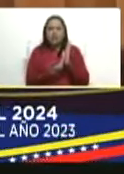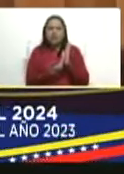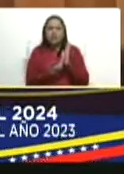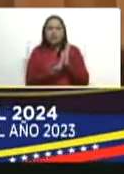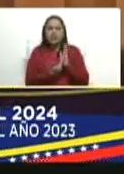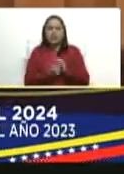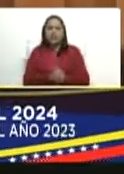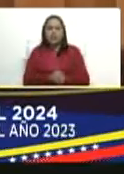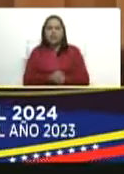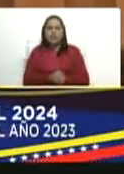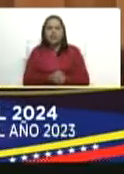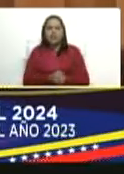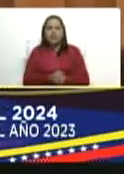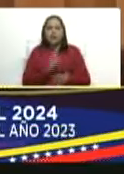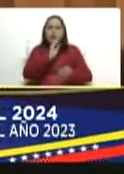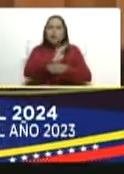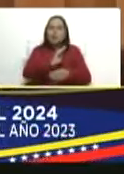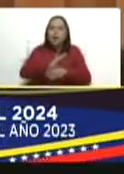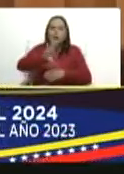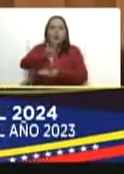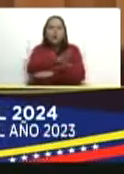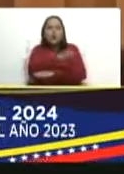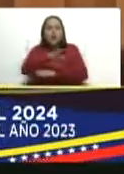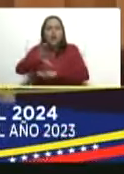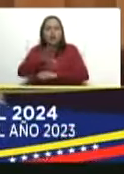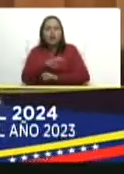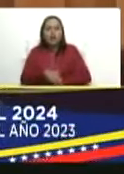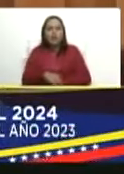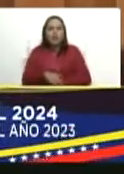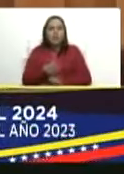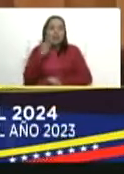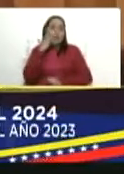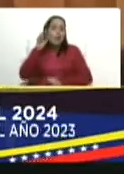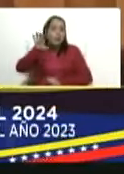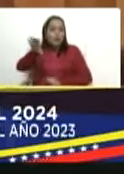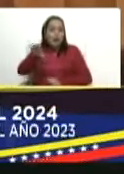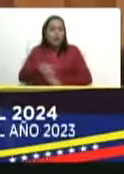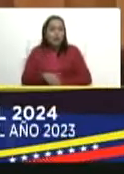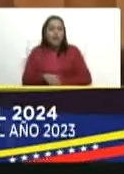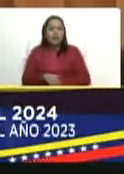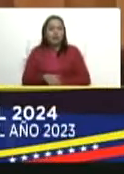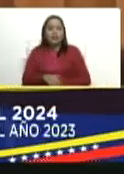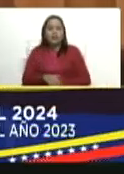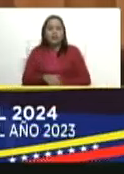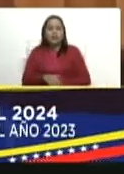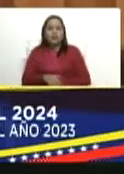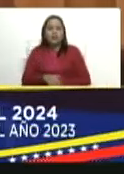arrullada por los cantos de su madre, su patria y su matria,